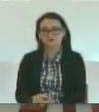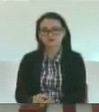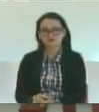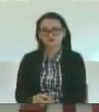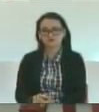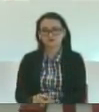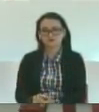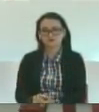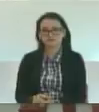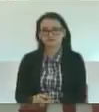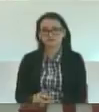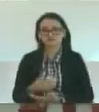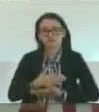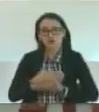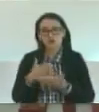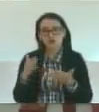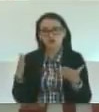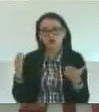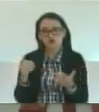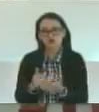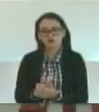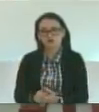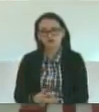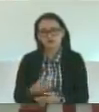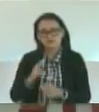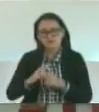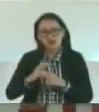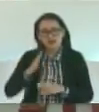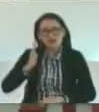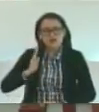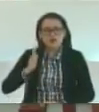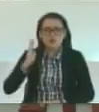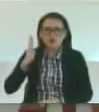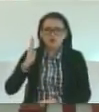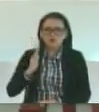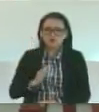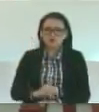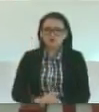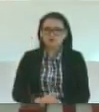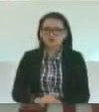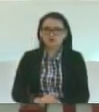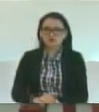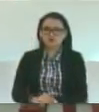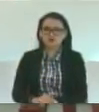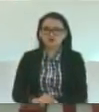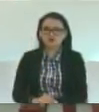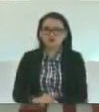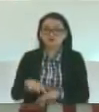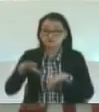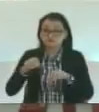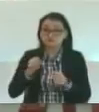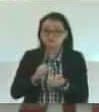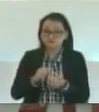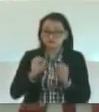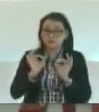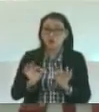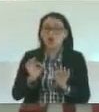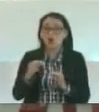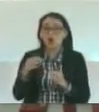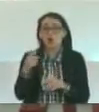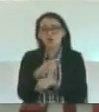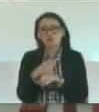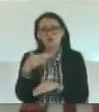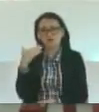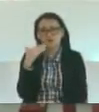Y abrió una compuerta peligrosísima, porque fue un decreto que permite al gobierno de Estados Unidos